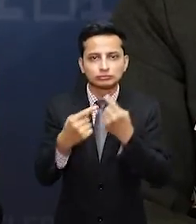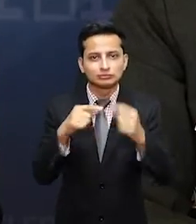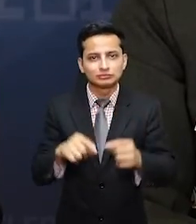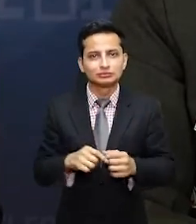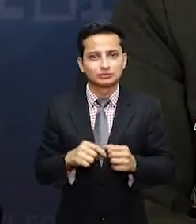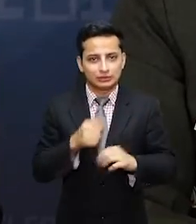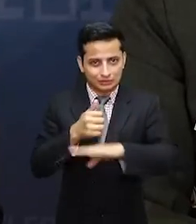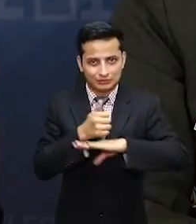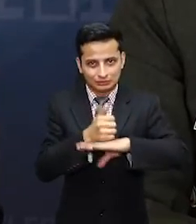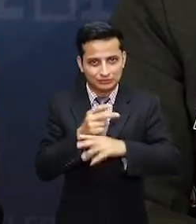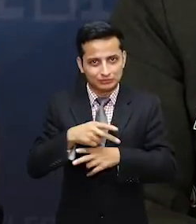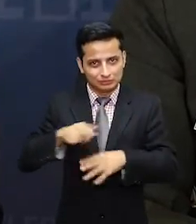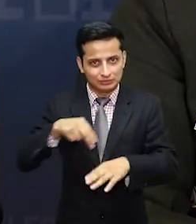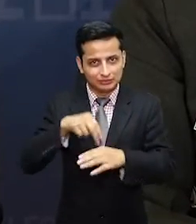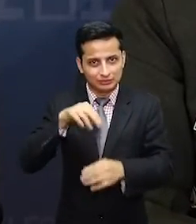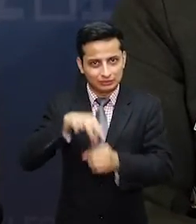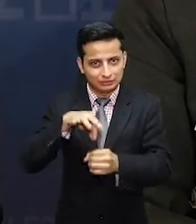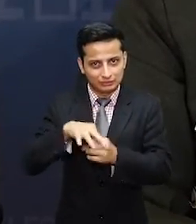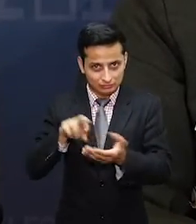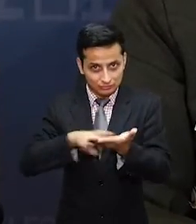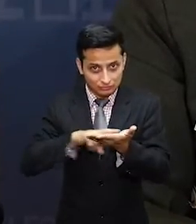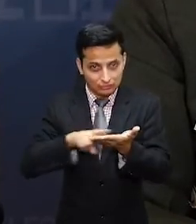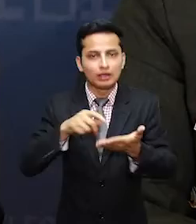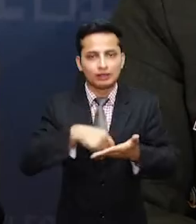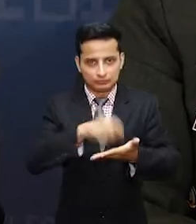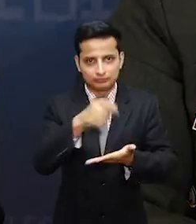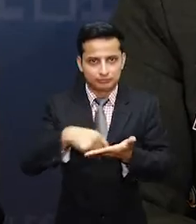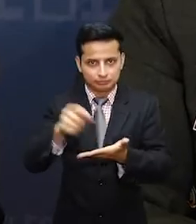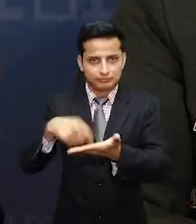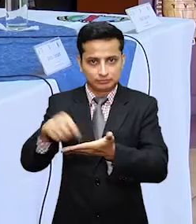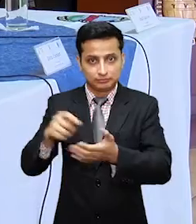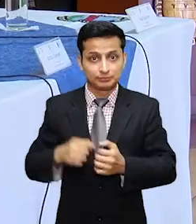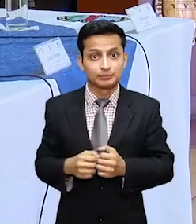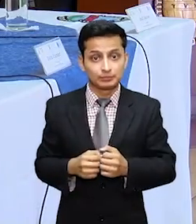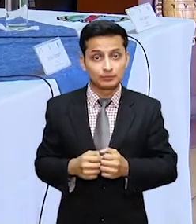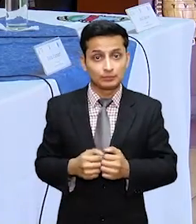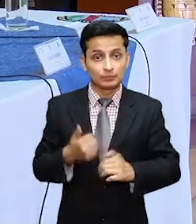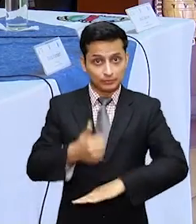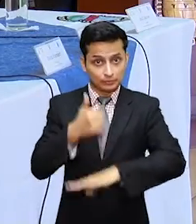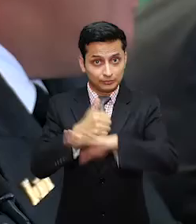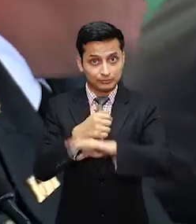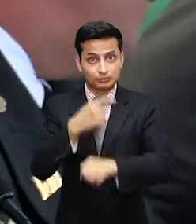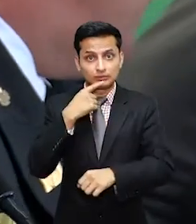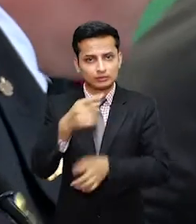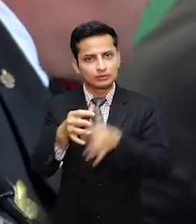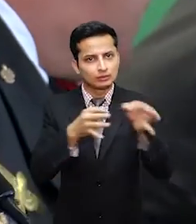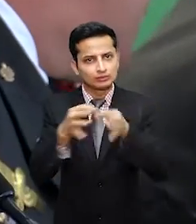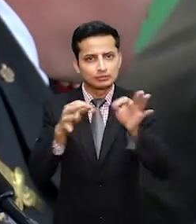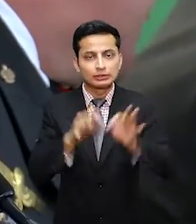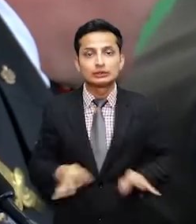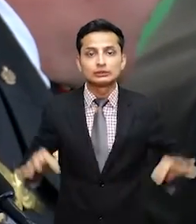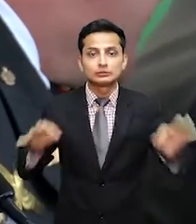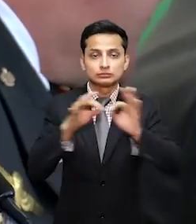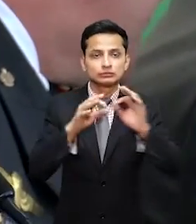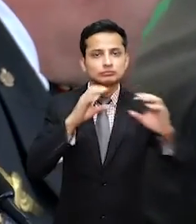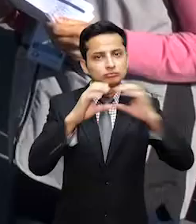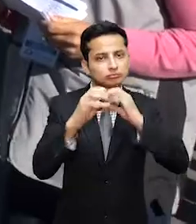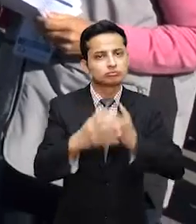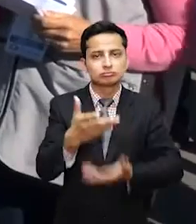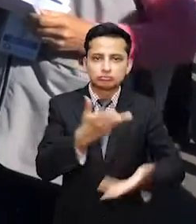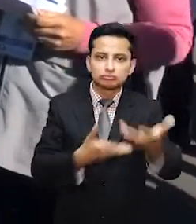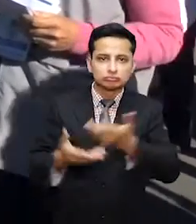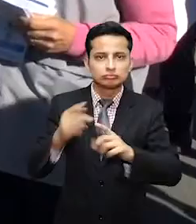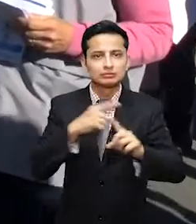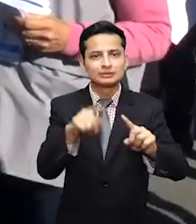debate en el Pleno del Consejo Nacional Electoral y será aprobado. La titular del organismo electoral enfatizó que se están